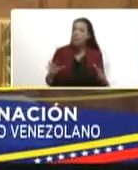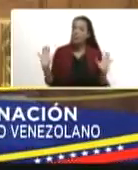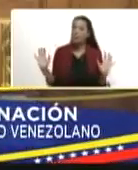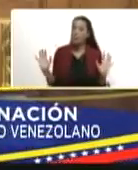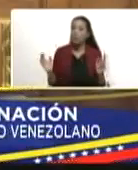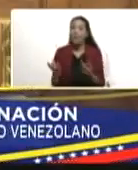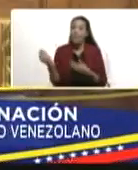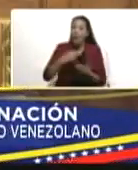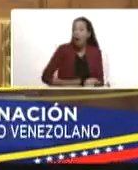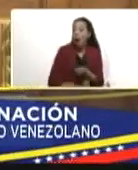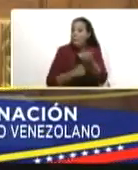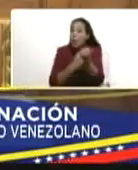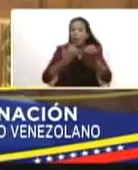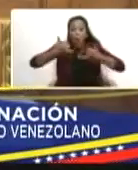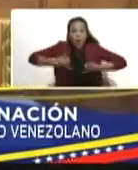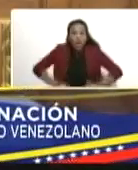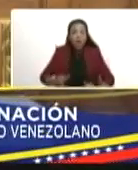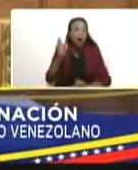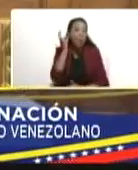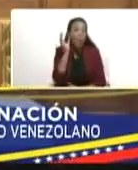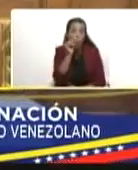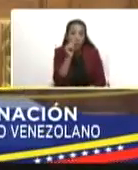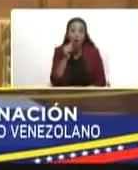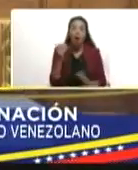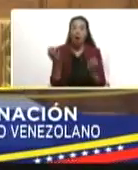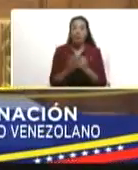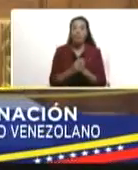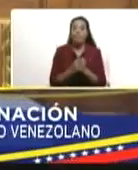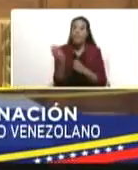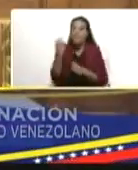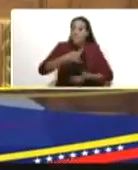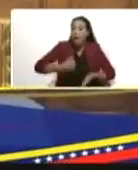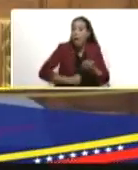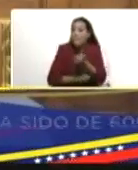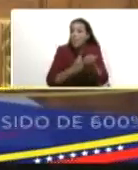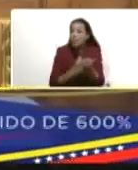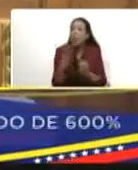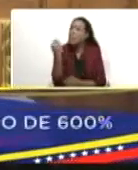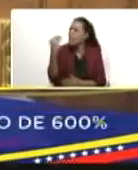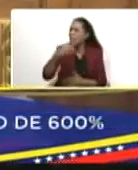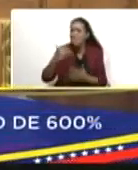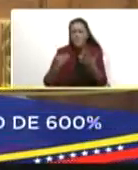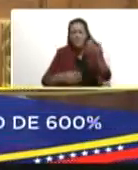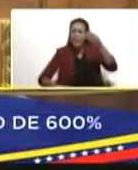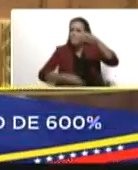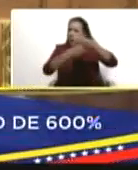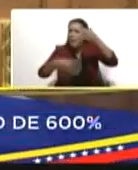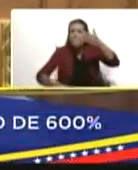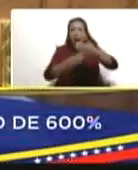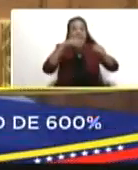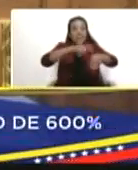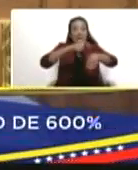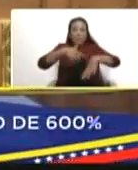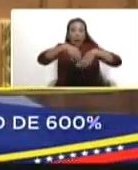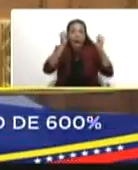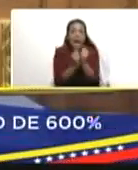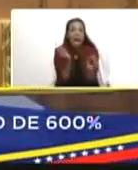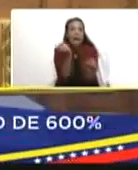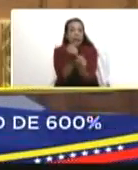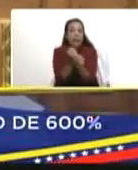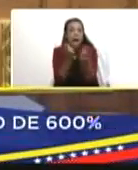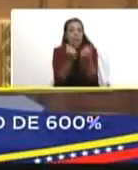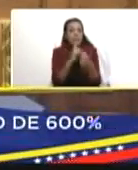Para apoyar a sus hijos e hijas y para muchas otras cosas más en tiempos de guerra